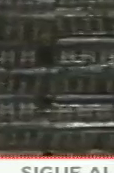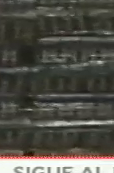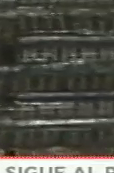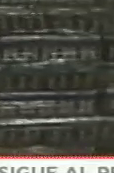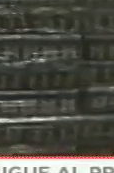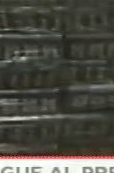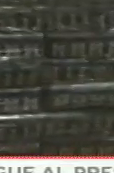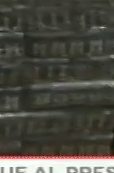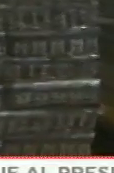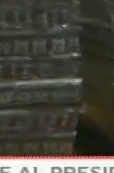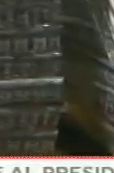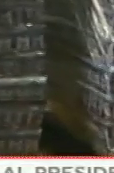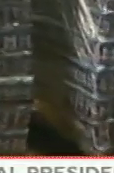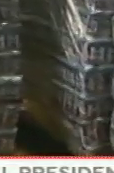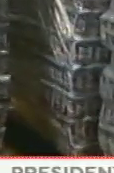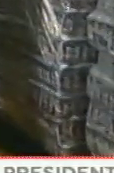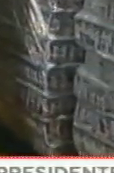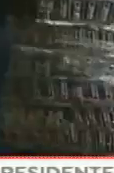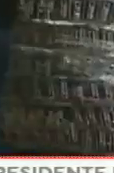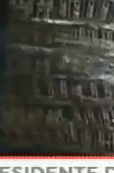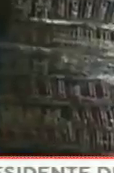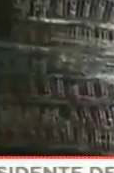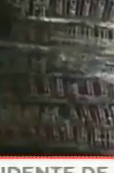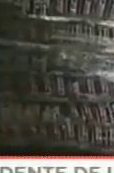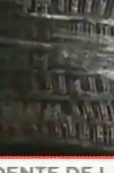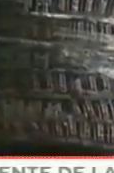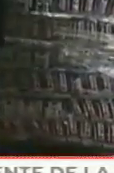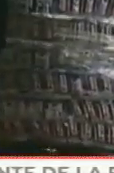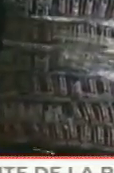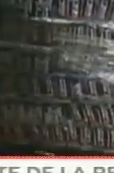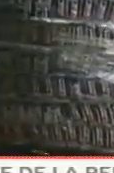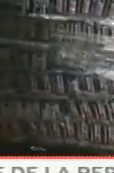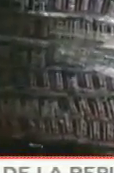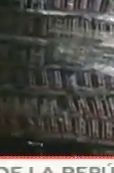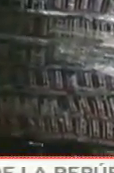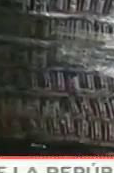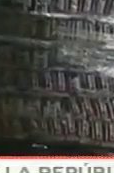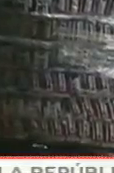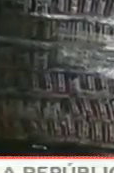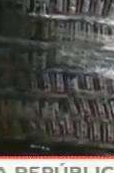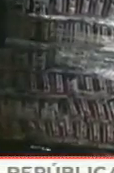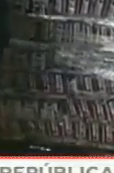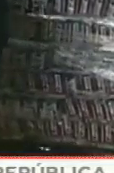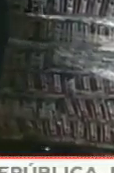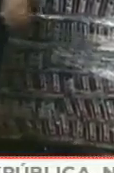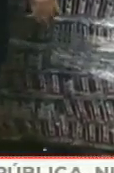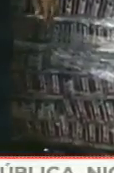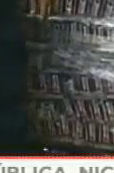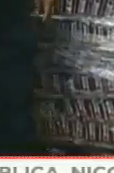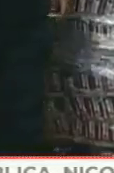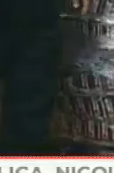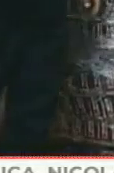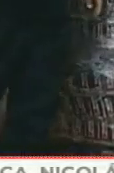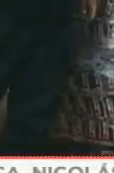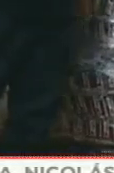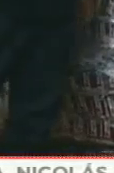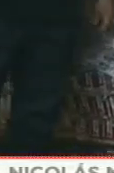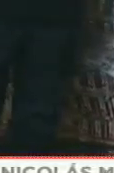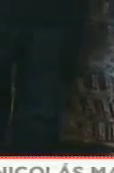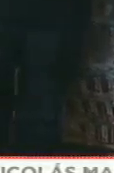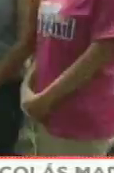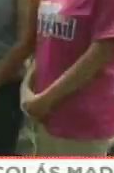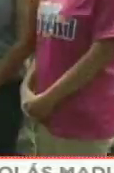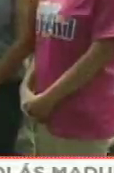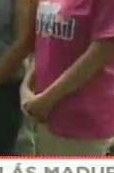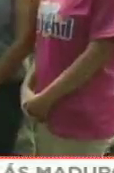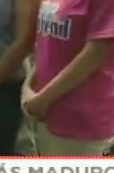con juventud, con revolución y patria. Muchas gracias. Bien. Bueno, presidente, desde aquí